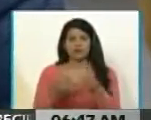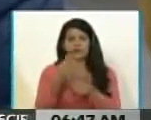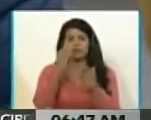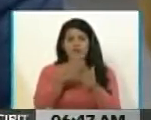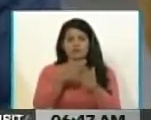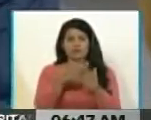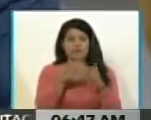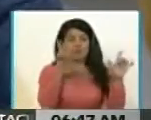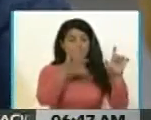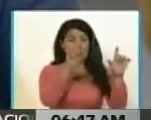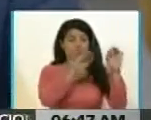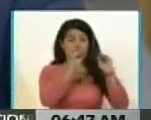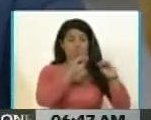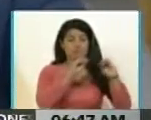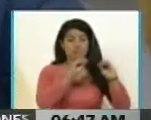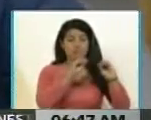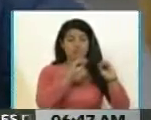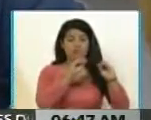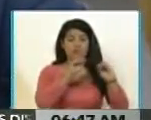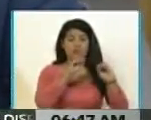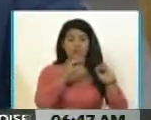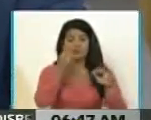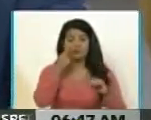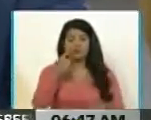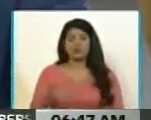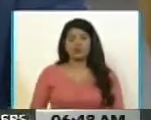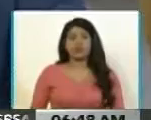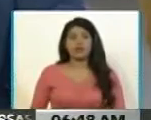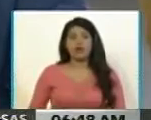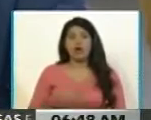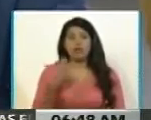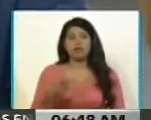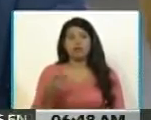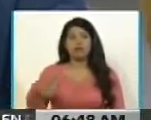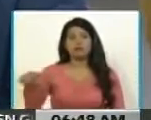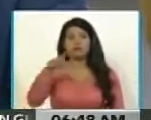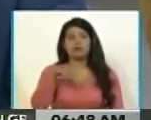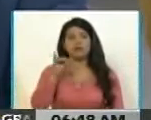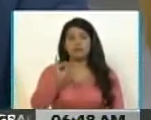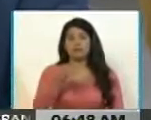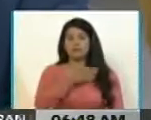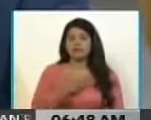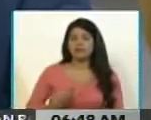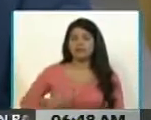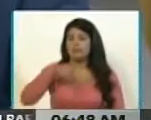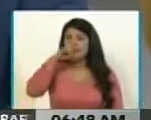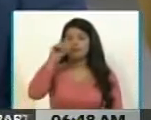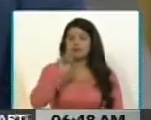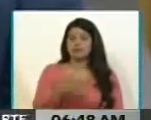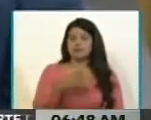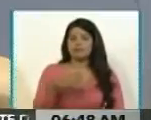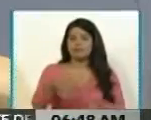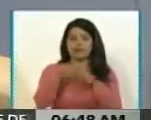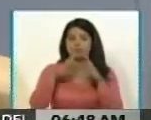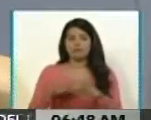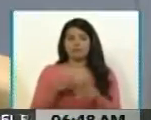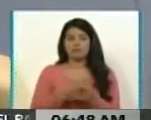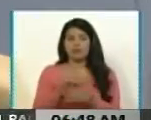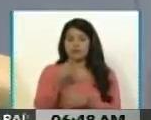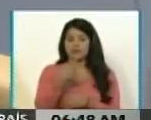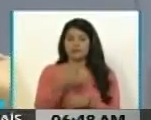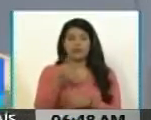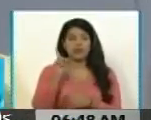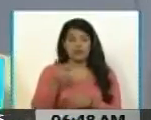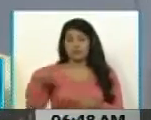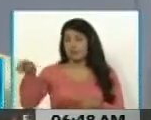haga televisión, hágala. Y precisamente ese es el llamado que está haciendo el presidente Maduro y el ministro Ernesto Villegas. Y el llamado que creo que tenemos que